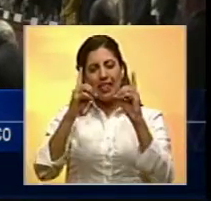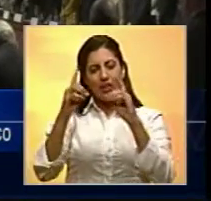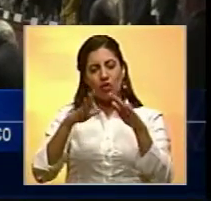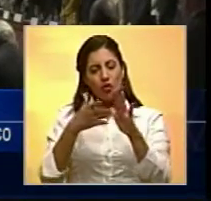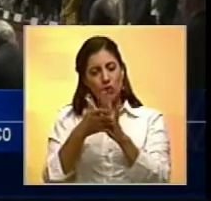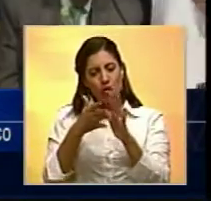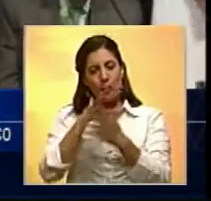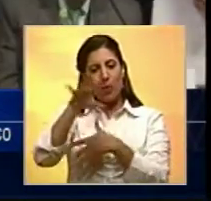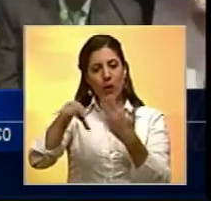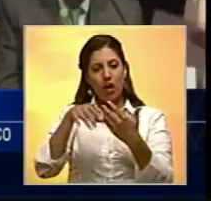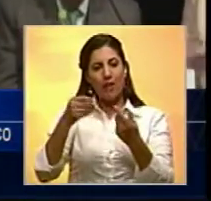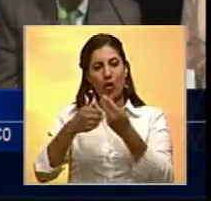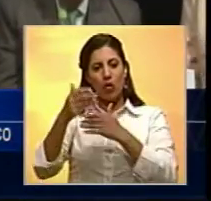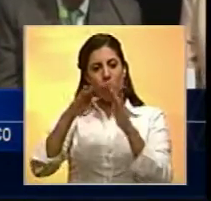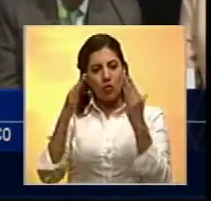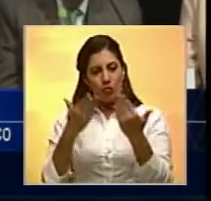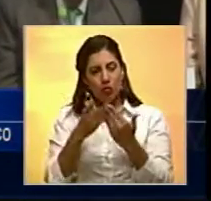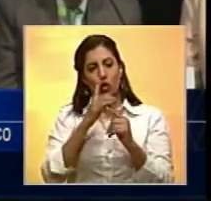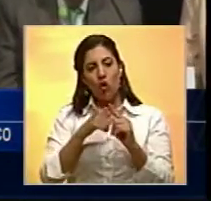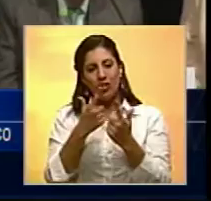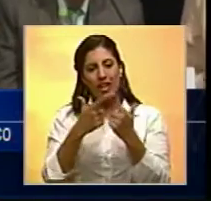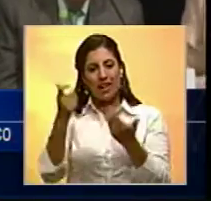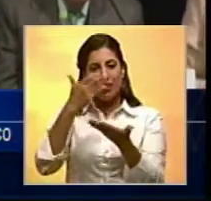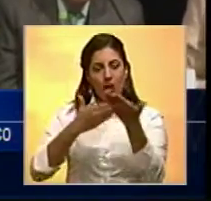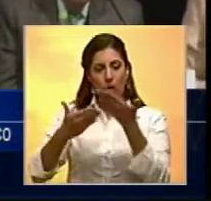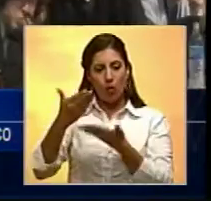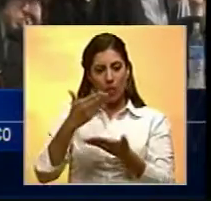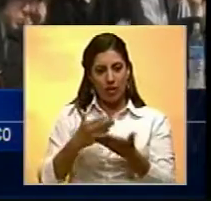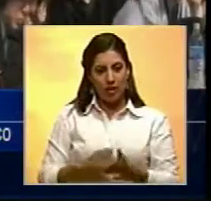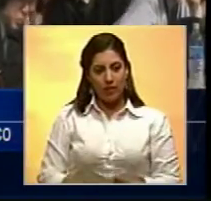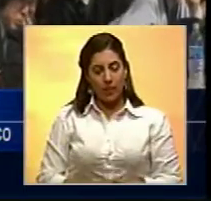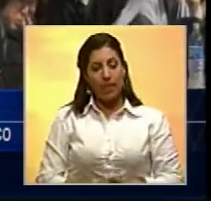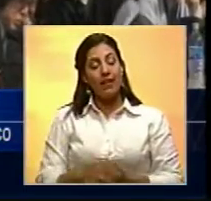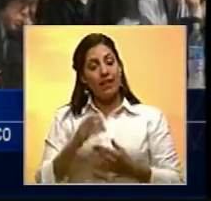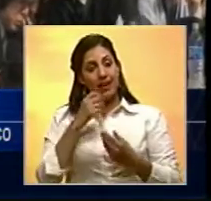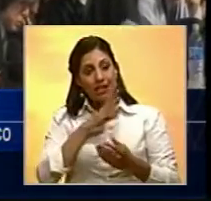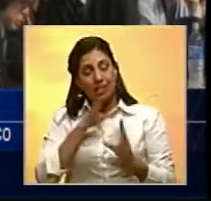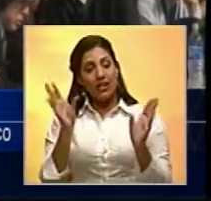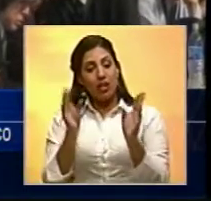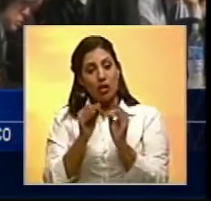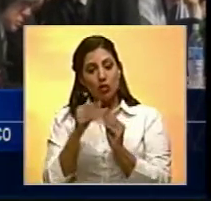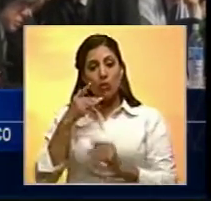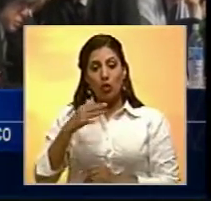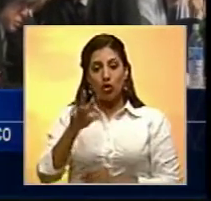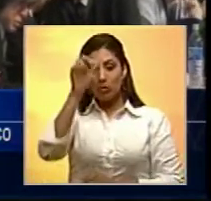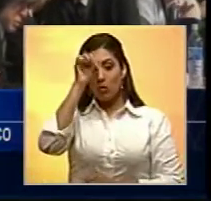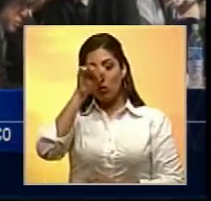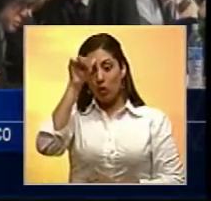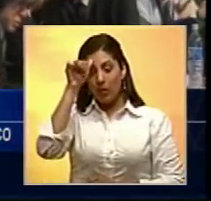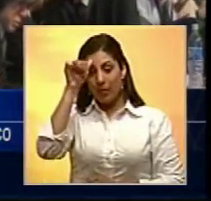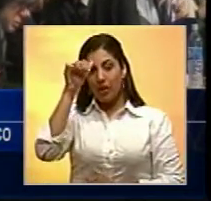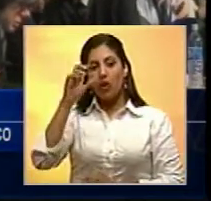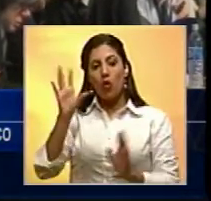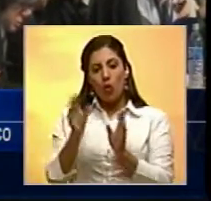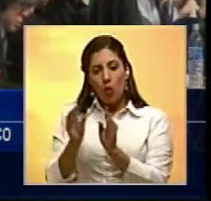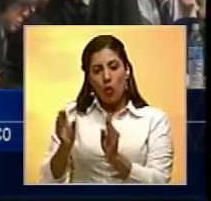la situación económica mundial y el libre comercio regional. El evento concluirá el próximo domingo con las